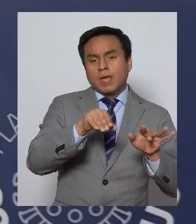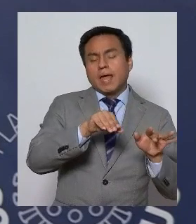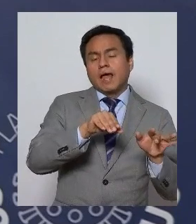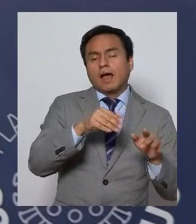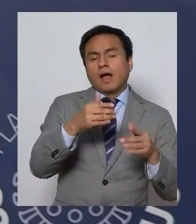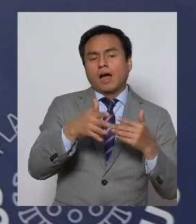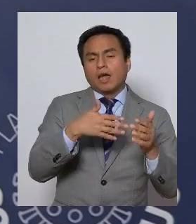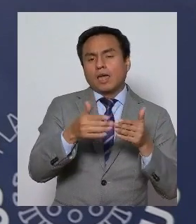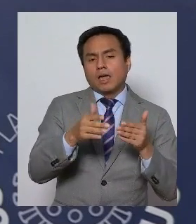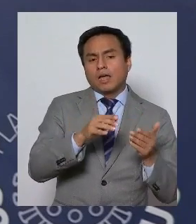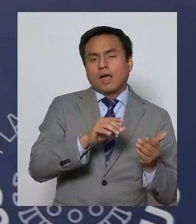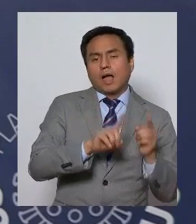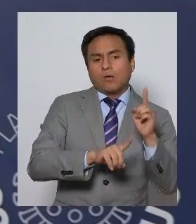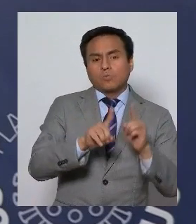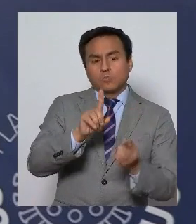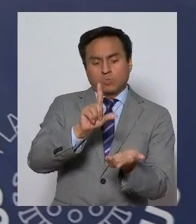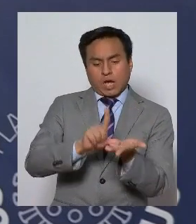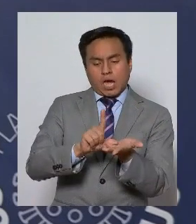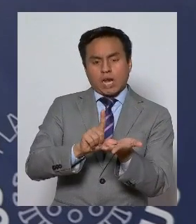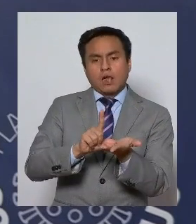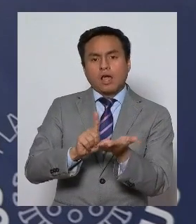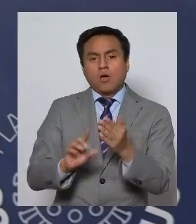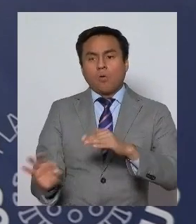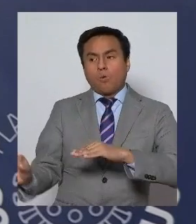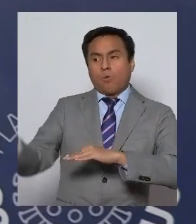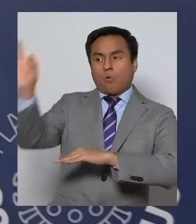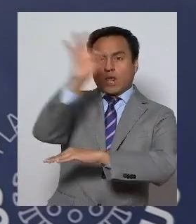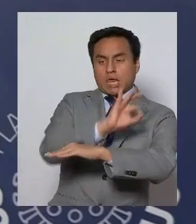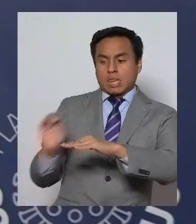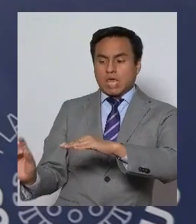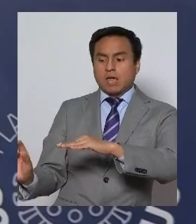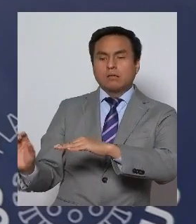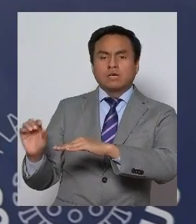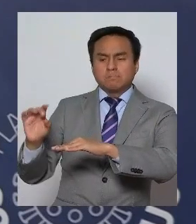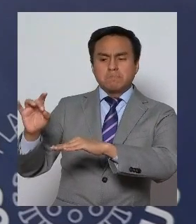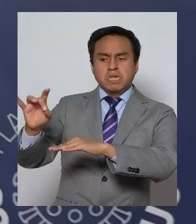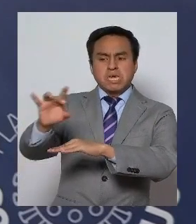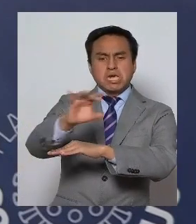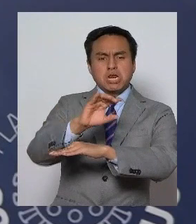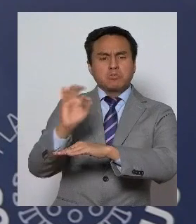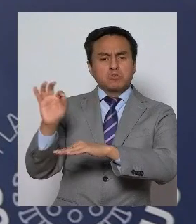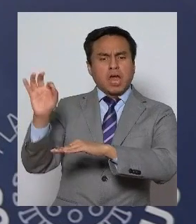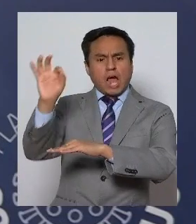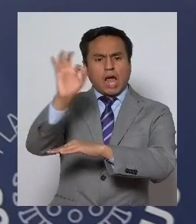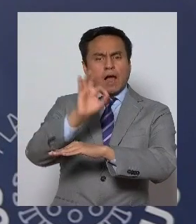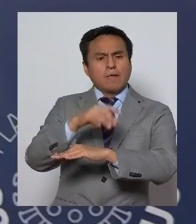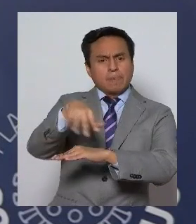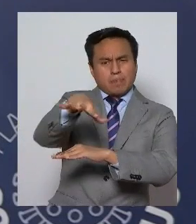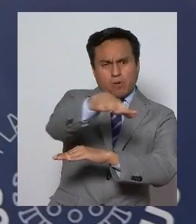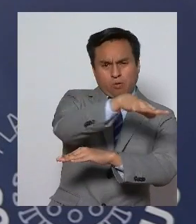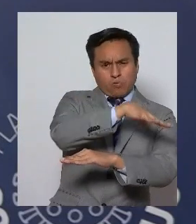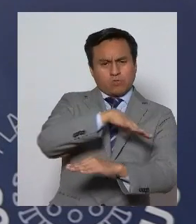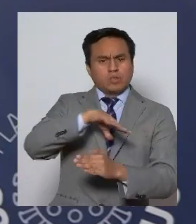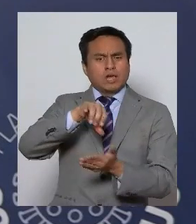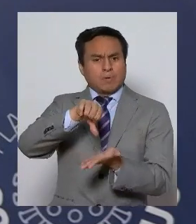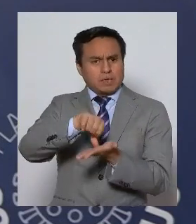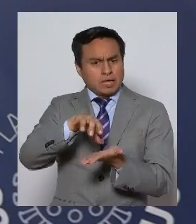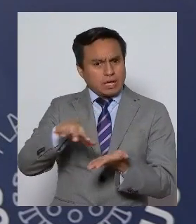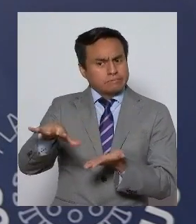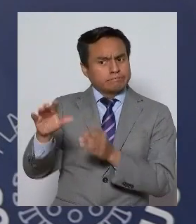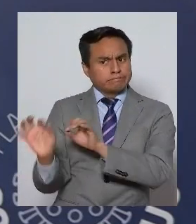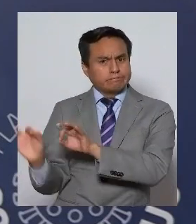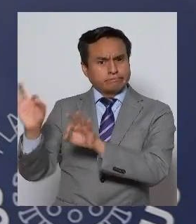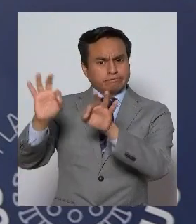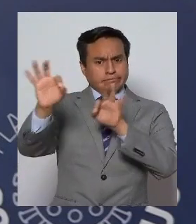desde algún sector en el oriente de Santiago hacia el resto de la capital. Es evidente